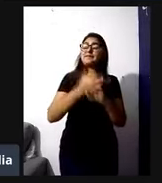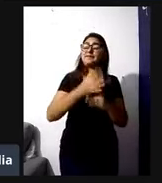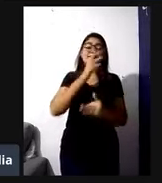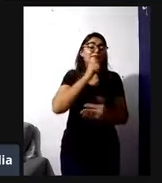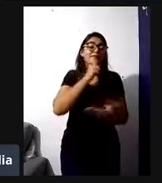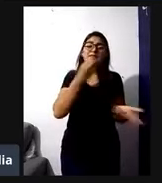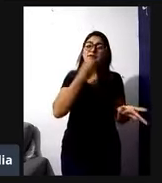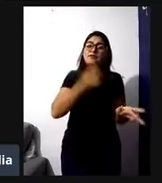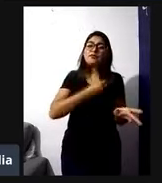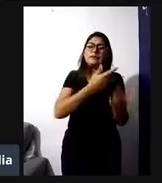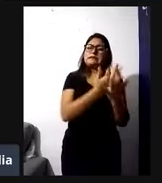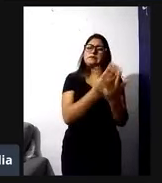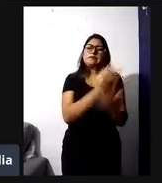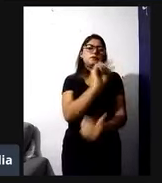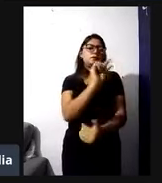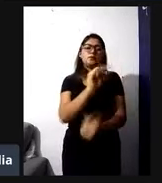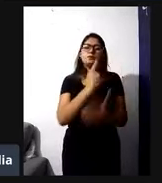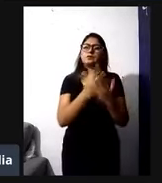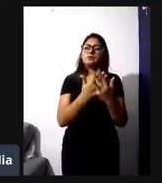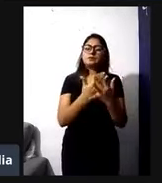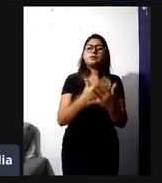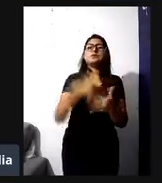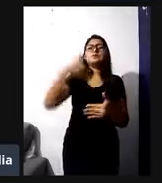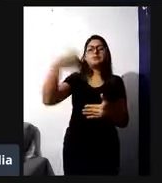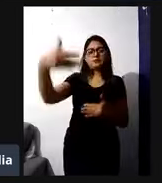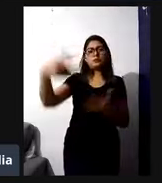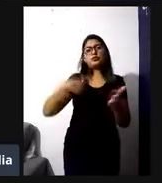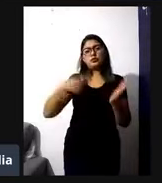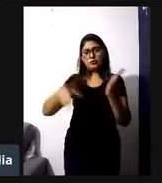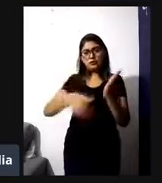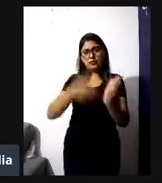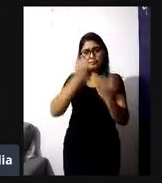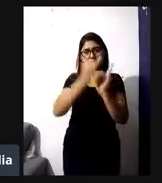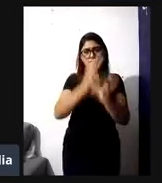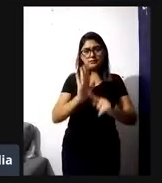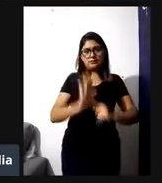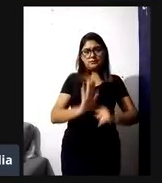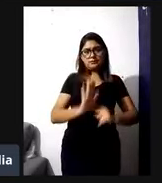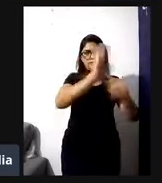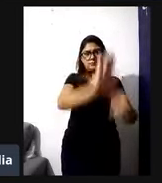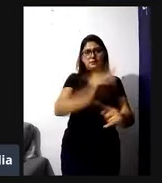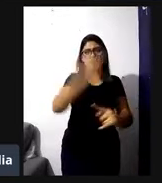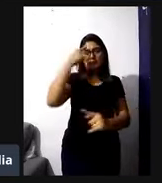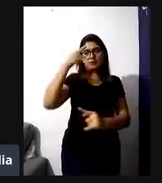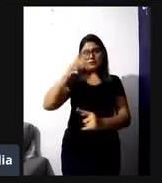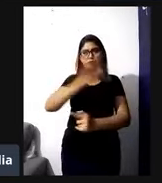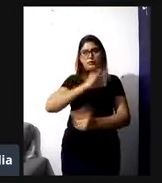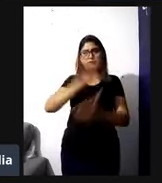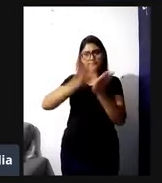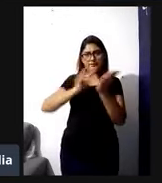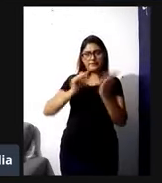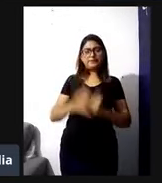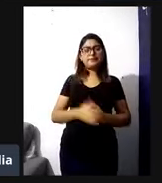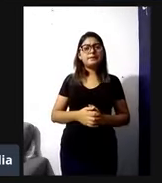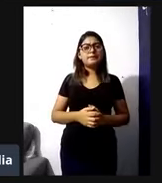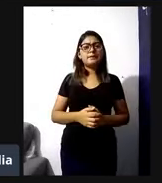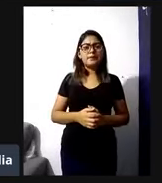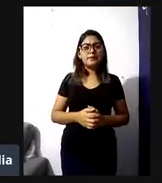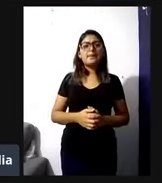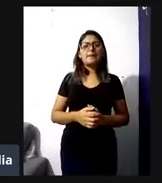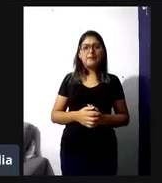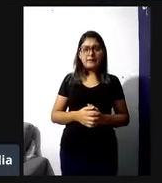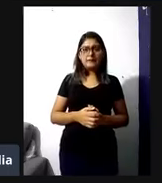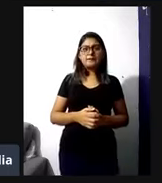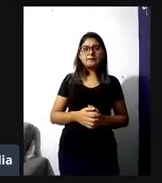espere un poquitito, pero ahí les comparto al ratito otra vez la información para que de ahí la retome con mucho gusto. Por favor, por